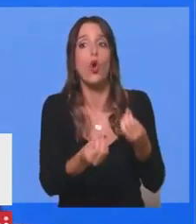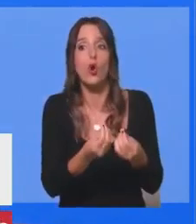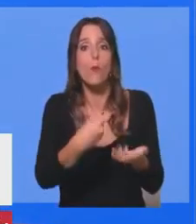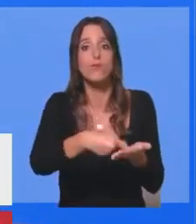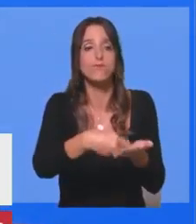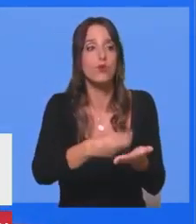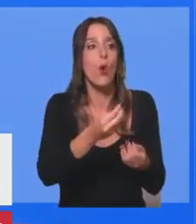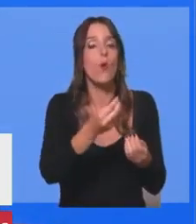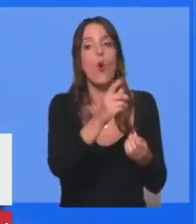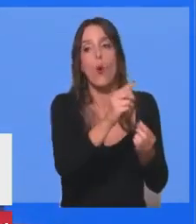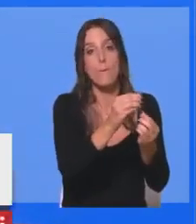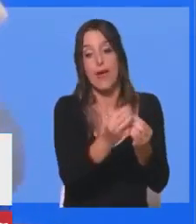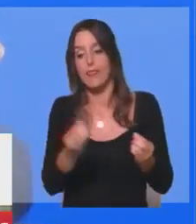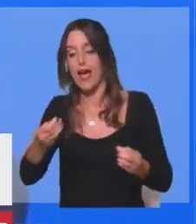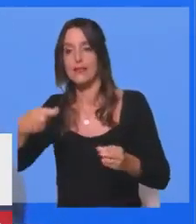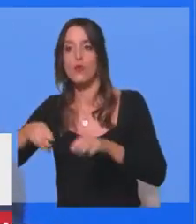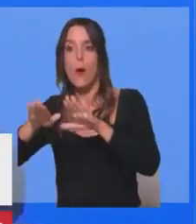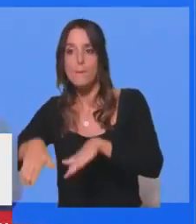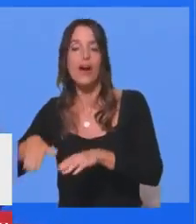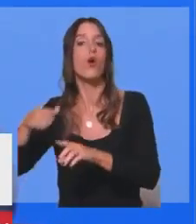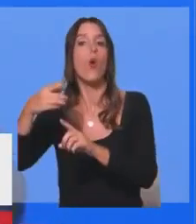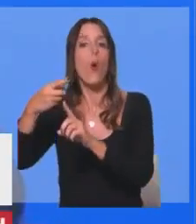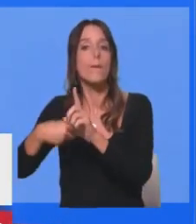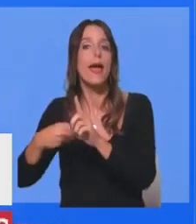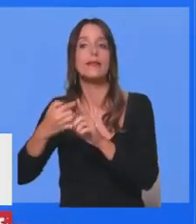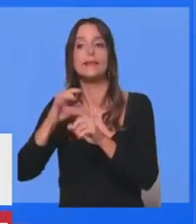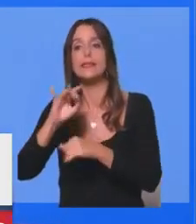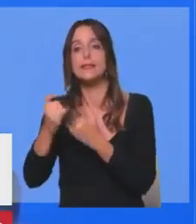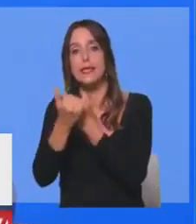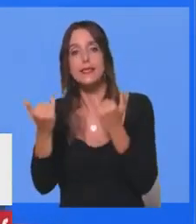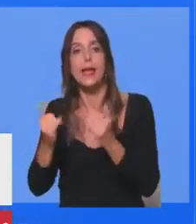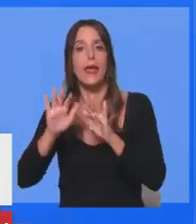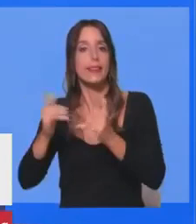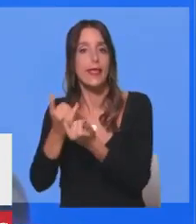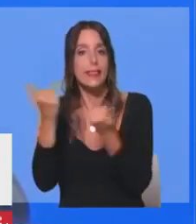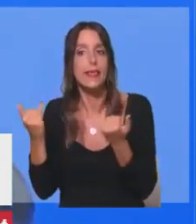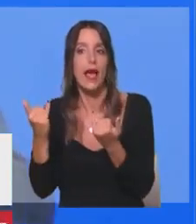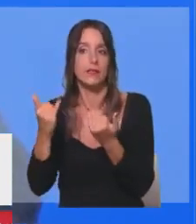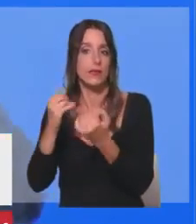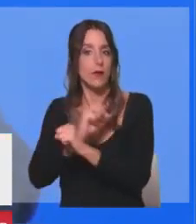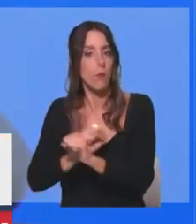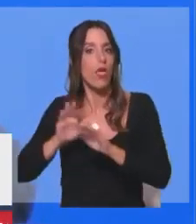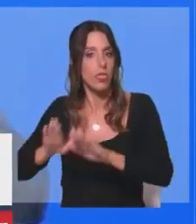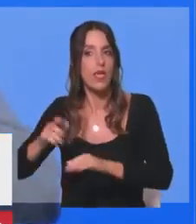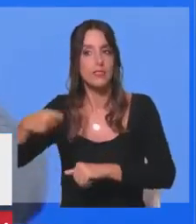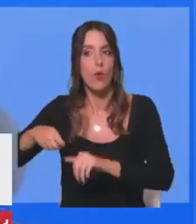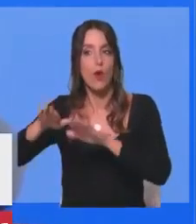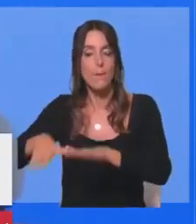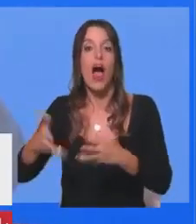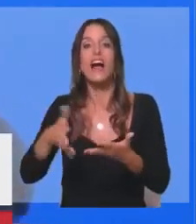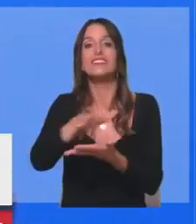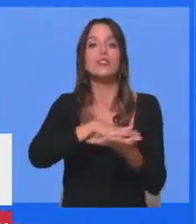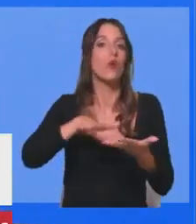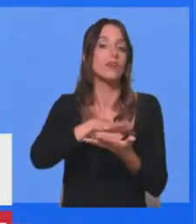por menos de un mes, 15 días, 10 días, una semana, etcétera, apostando a que esto es una situación